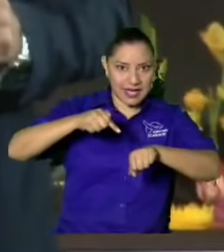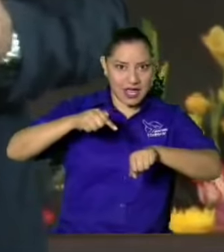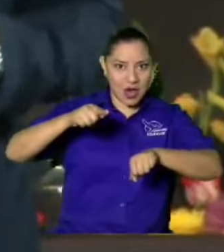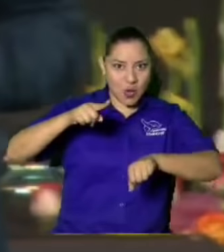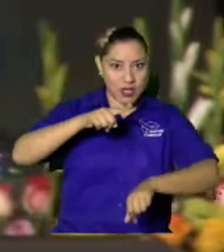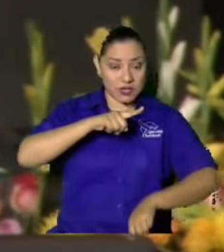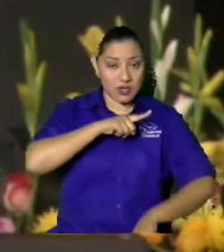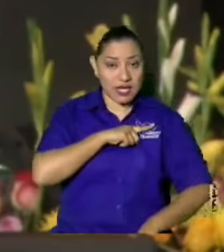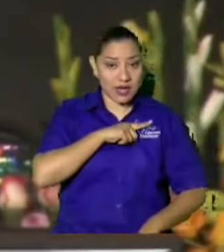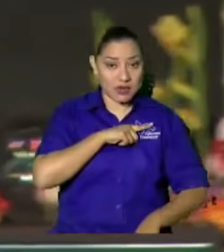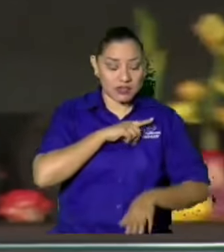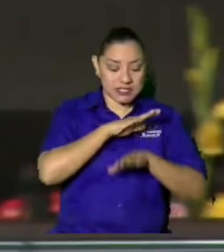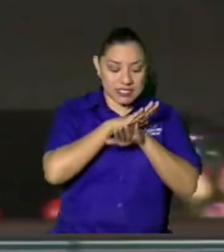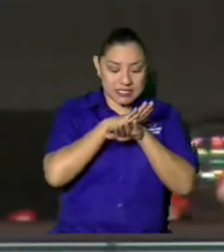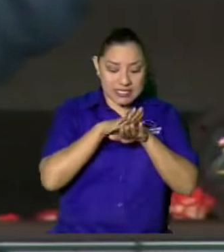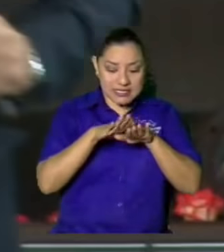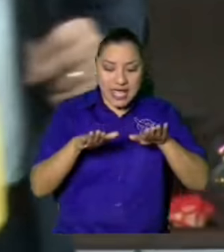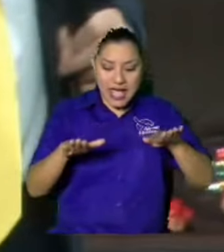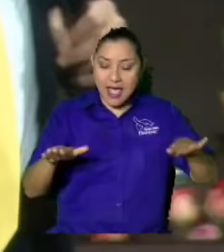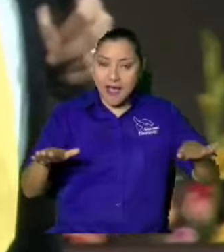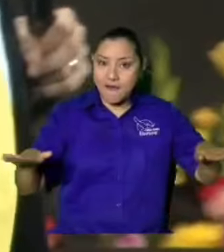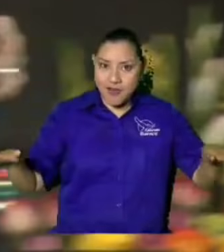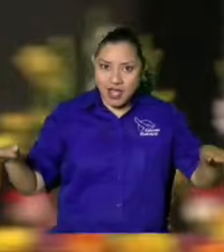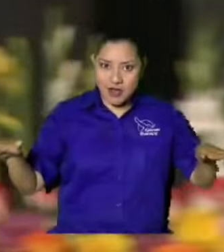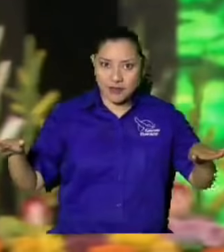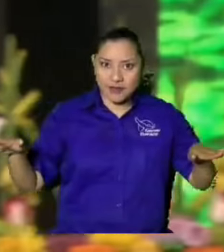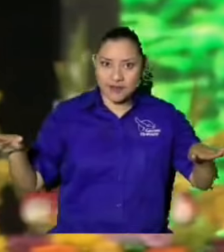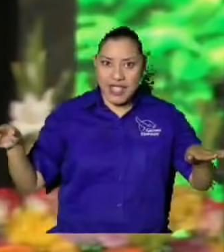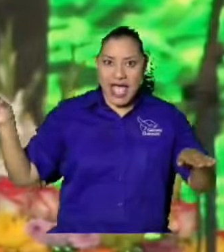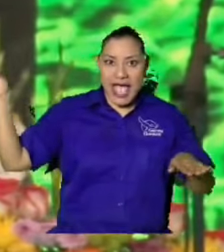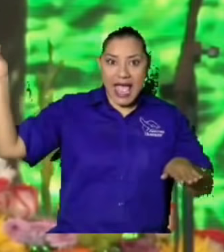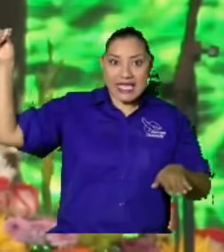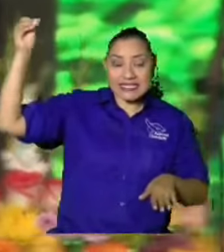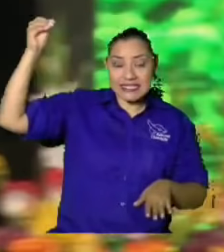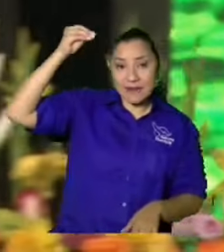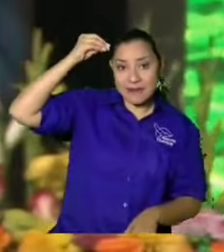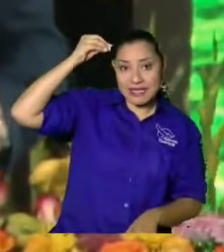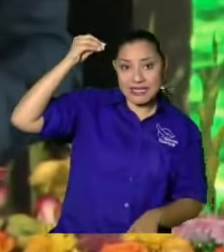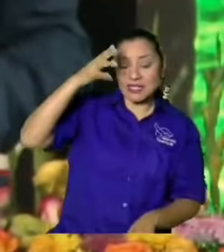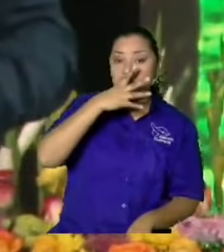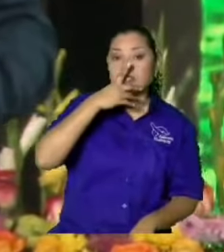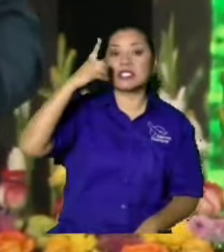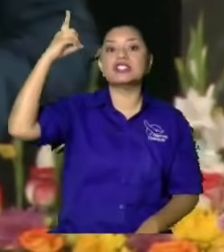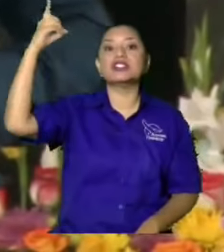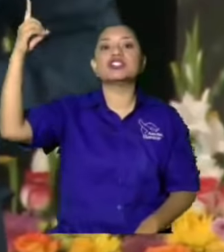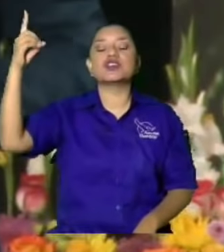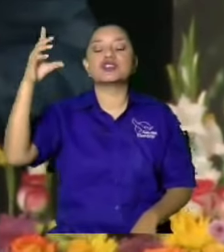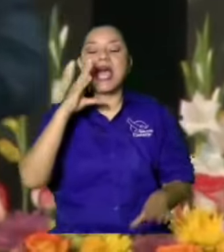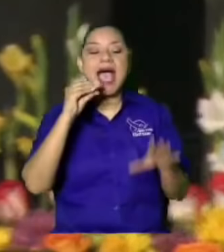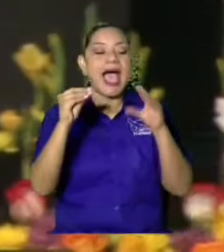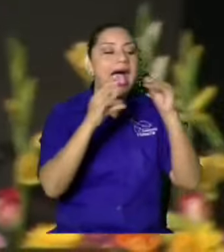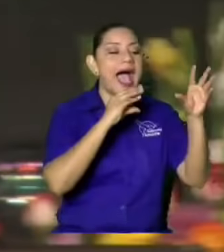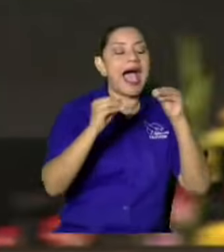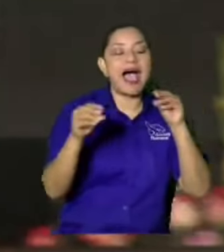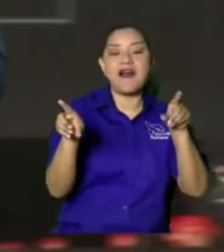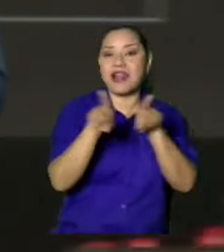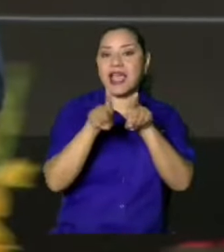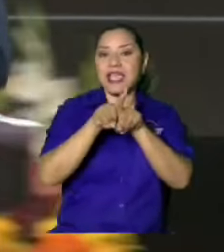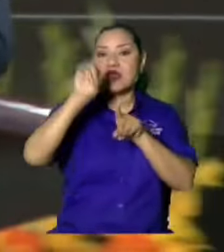inconsciente, subconsciente está abajo completamente, Dios empieza a hablar. Dios habla, Dios le habló a Job. Por